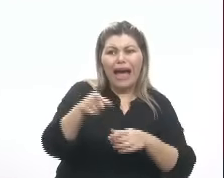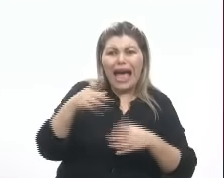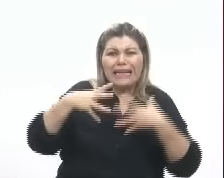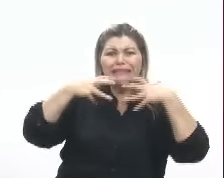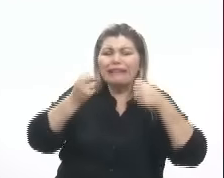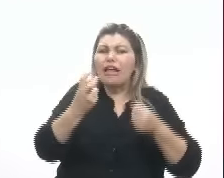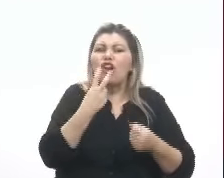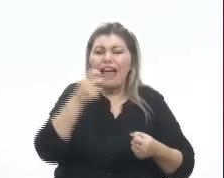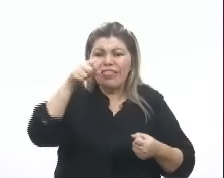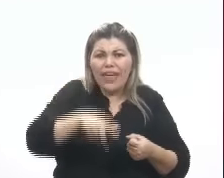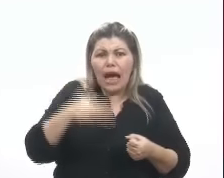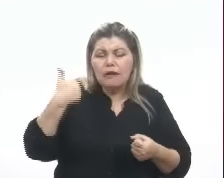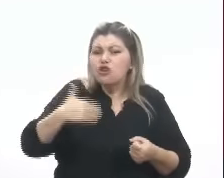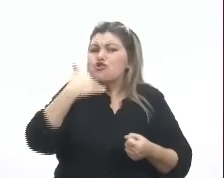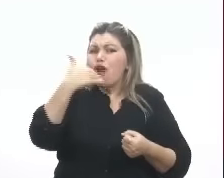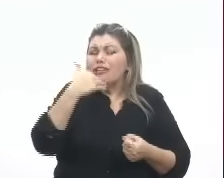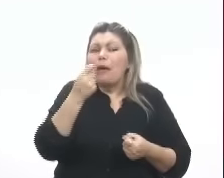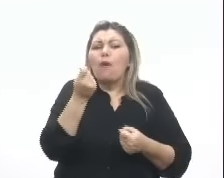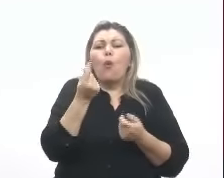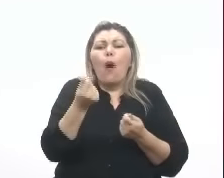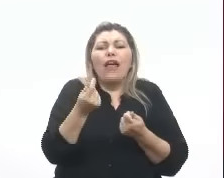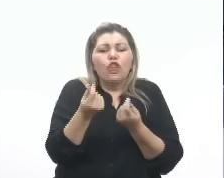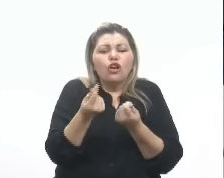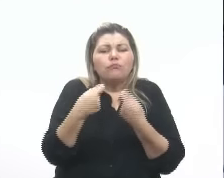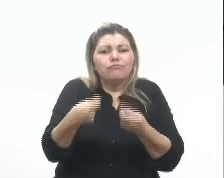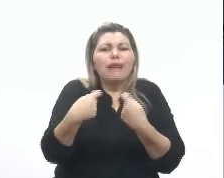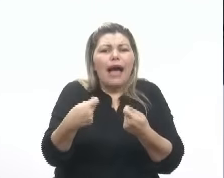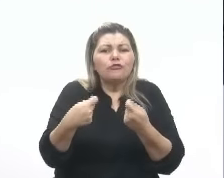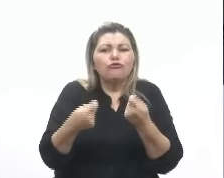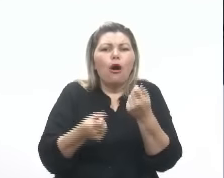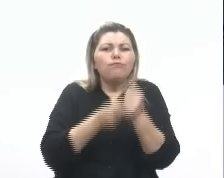no sabía cuánto sale producir un barril de petróleo.